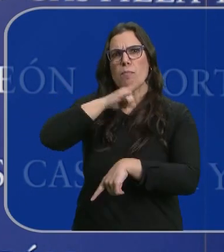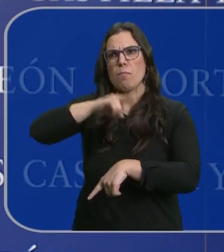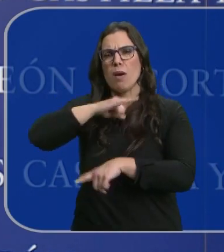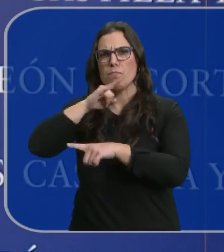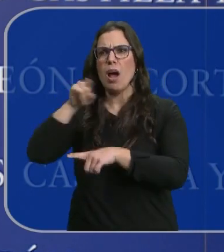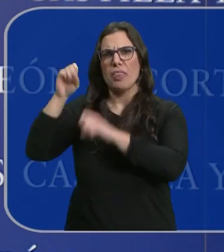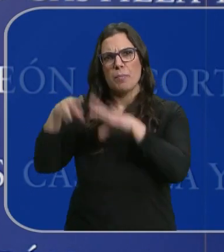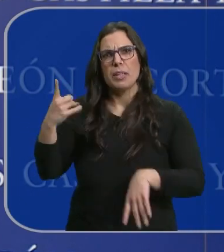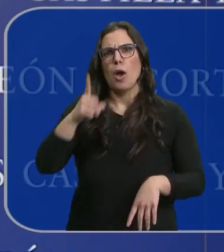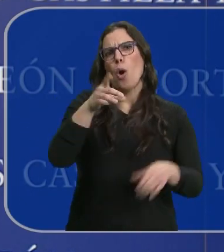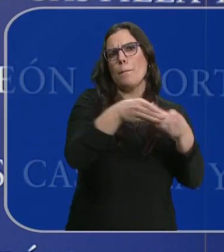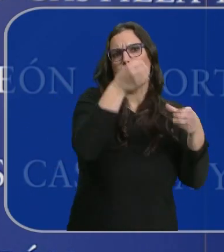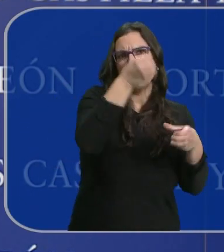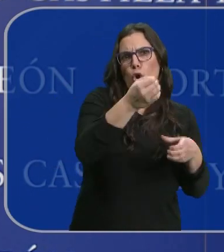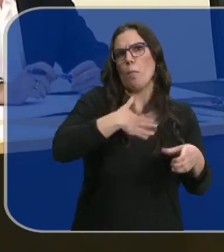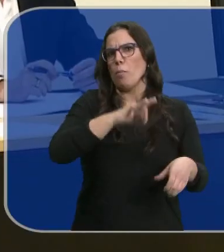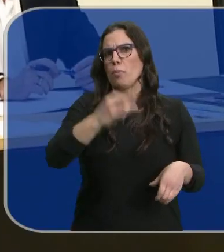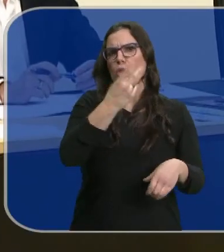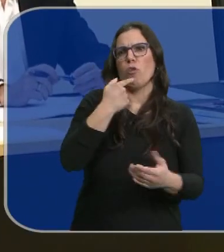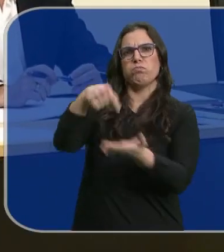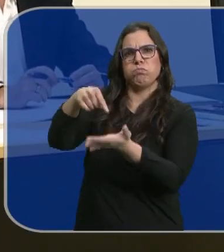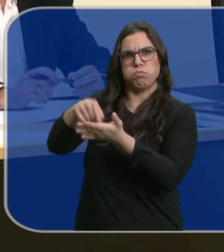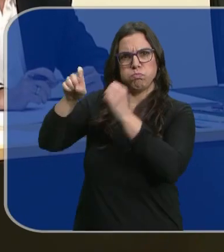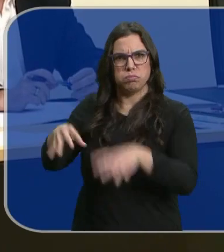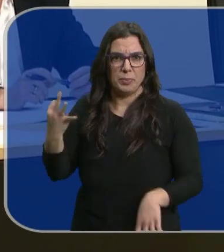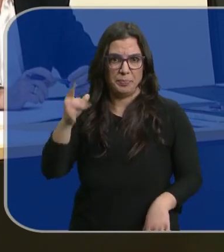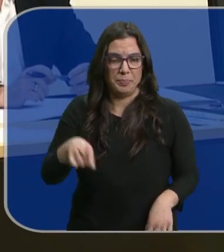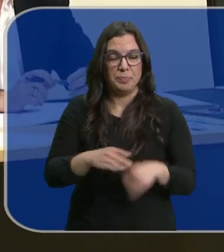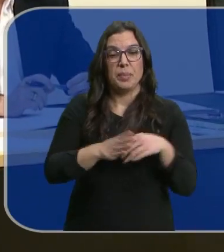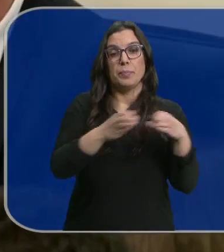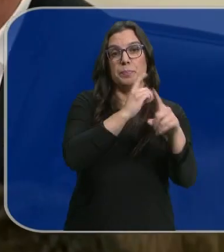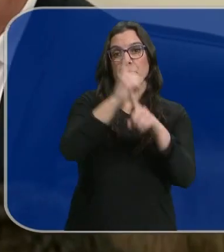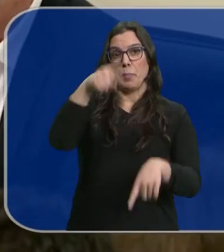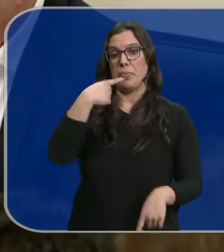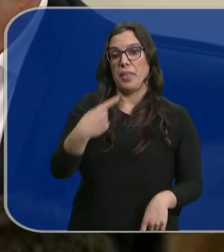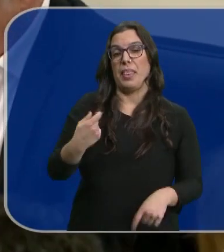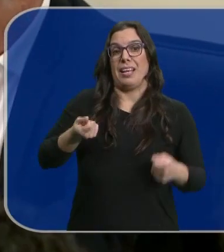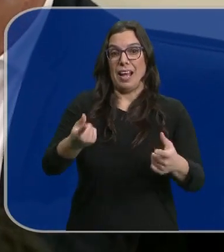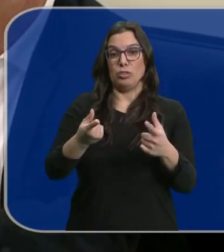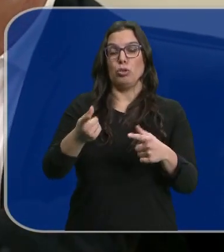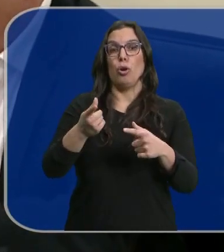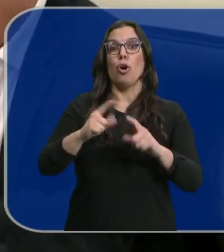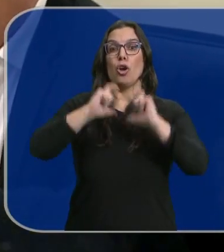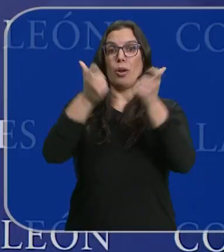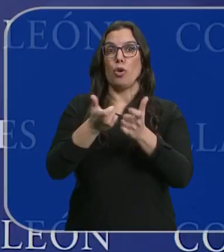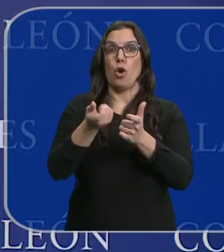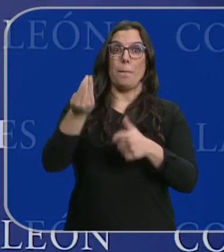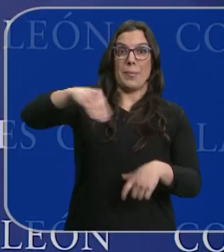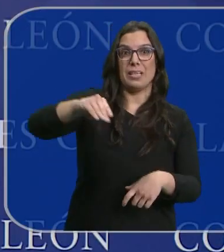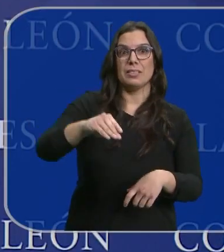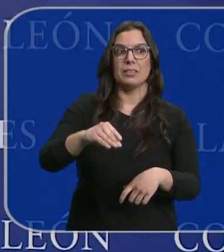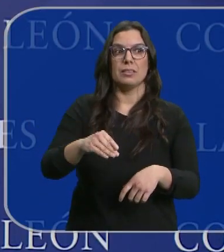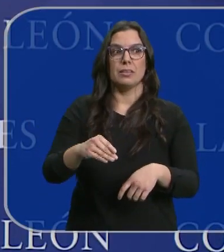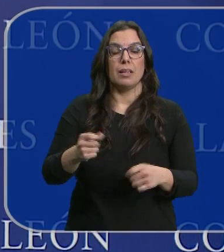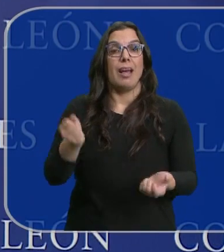Socialista exigiera su dimisión o el Grupo Parlamentario Podemos. La oposición critica también el coste del pleno convocado para subsanar el error en la votación. No va a